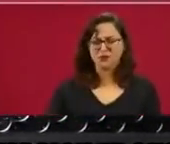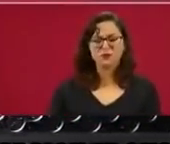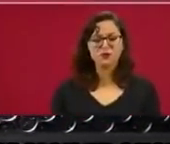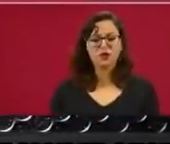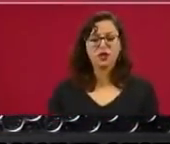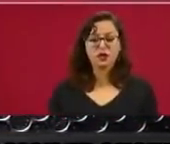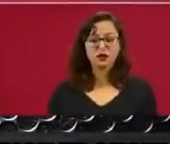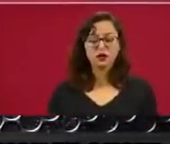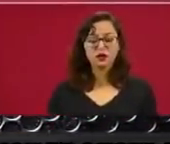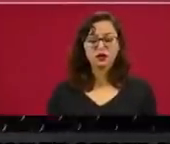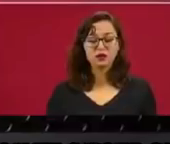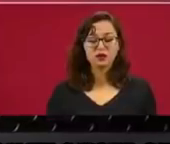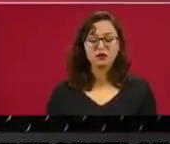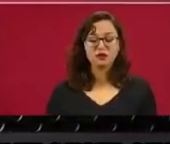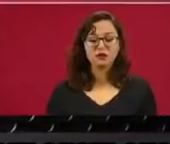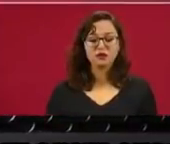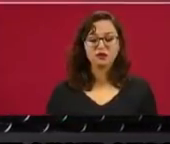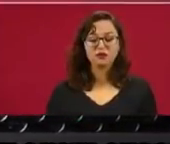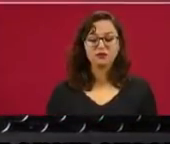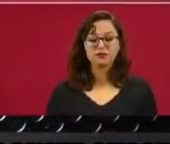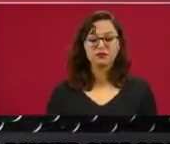Nada de que